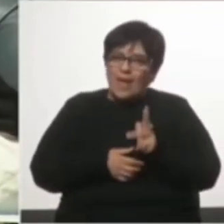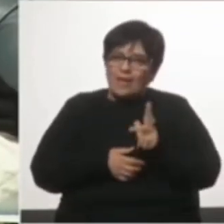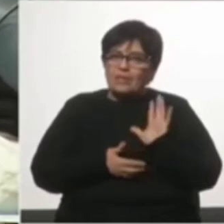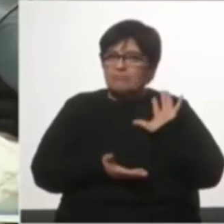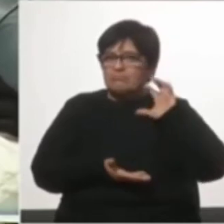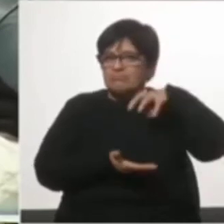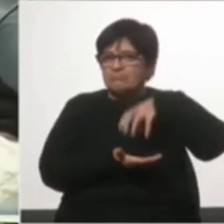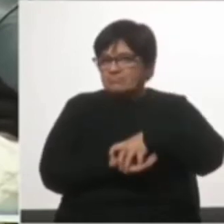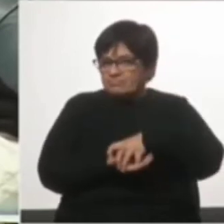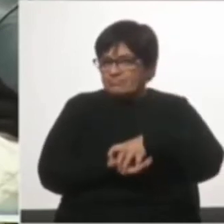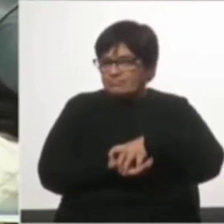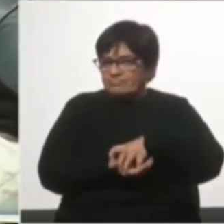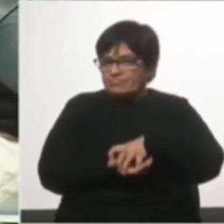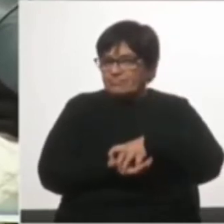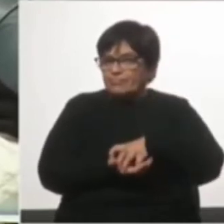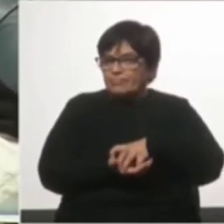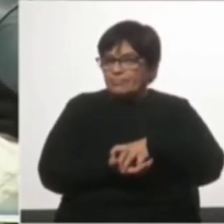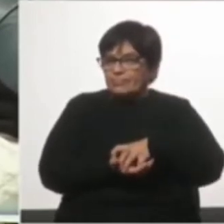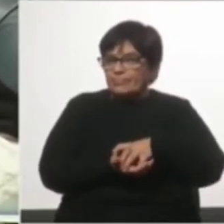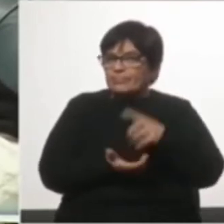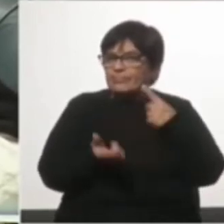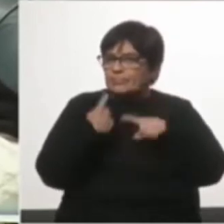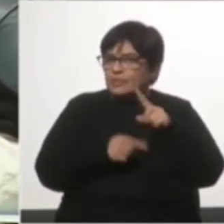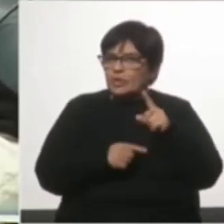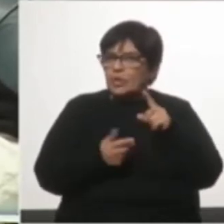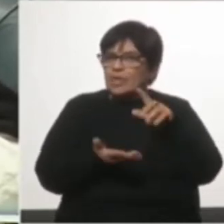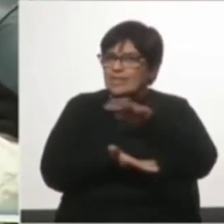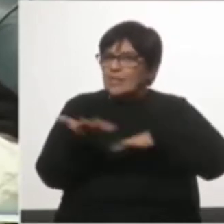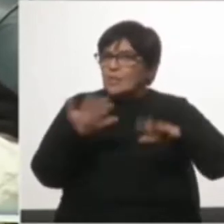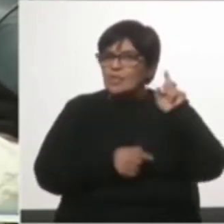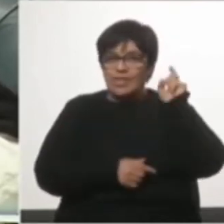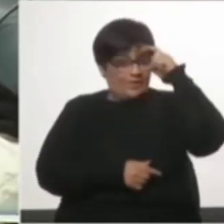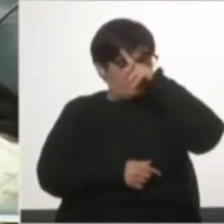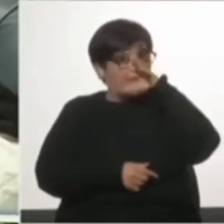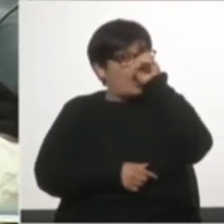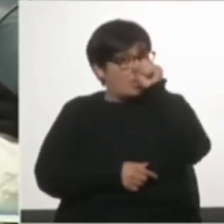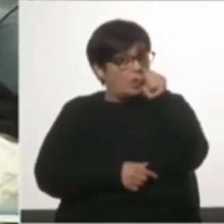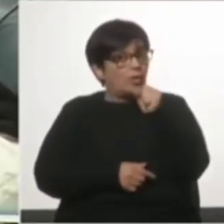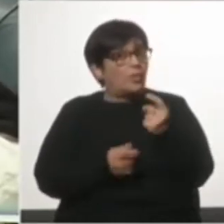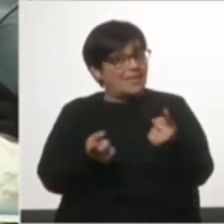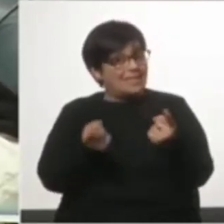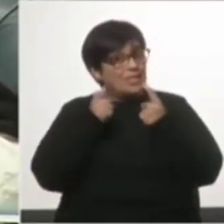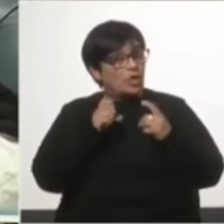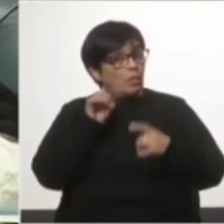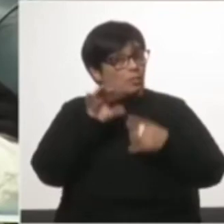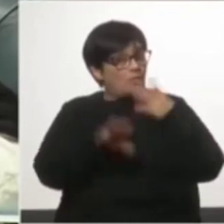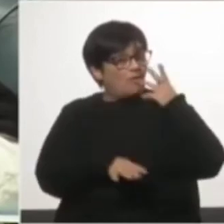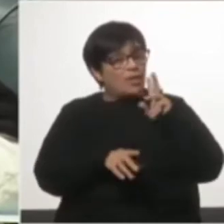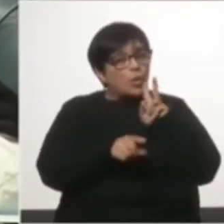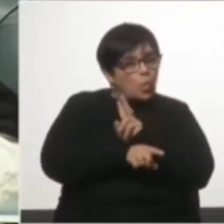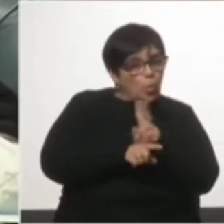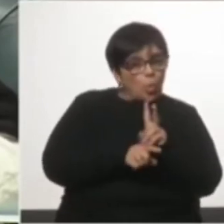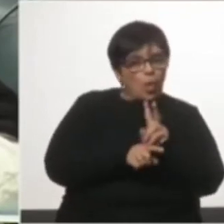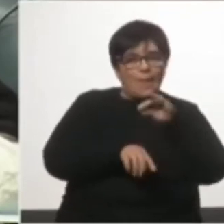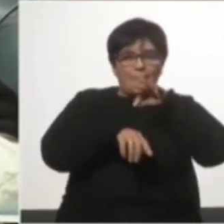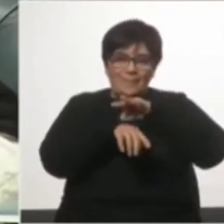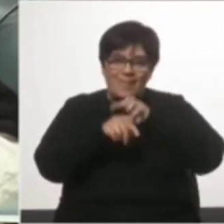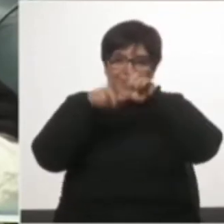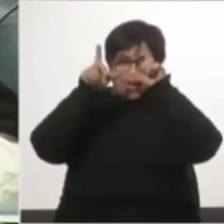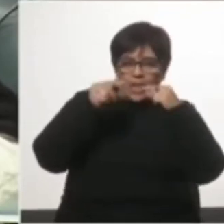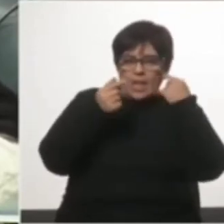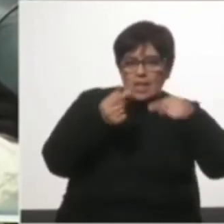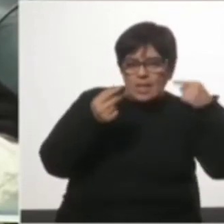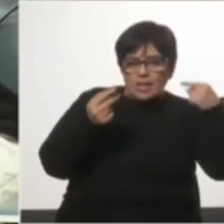instalaciones. Al difícil momento que debieron soportar los profesionales encargados de la atención, la